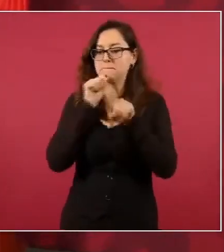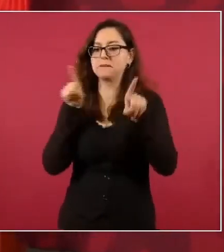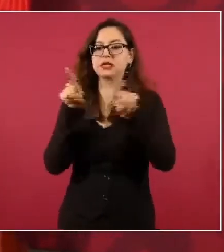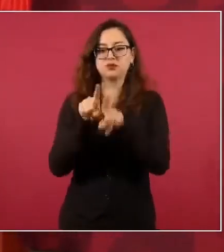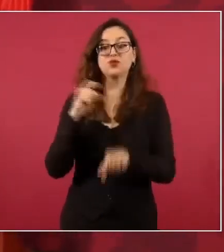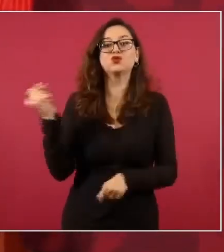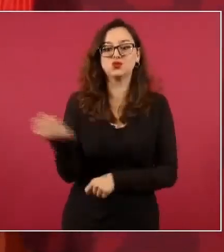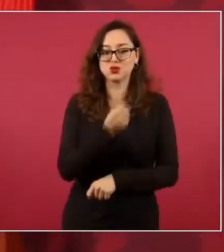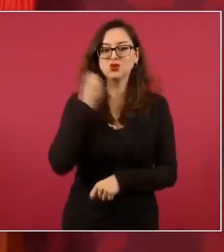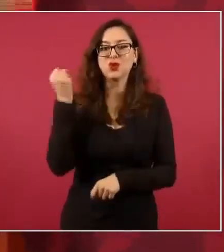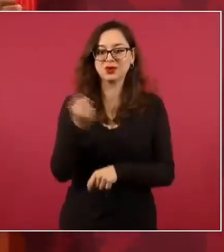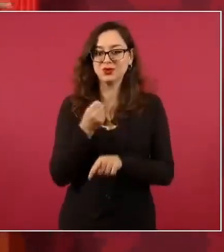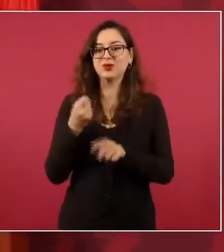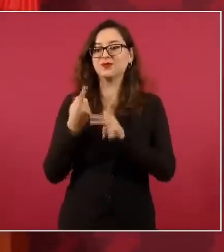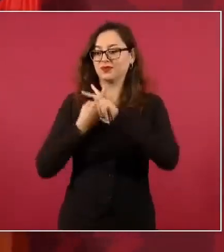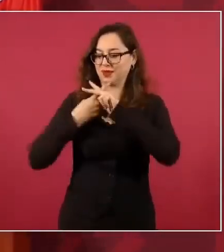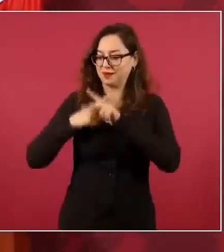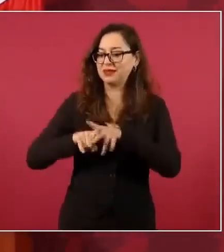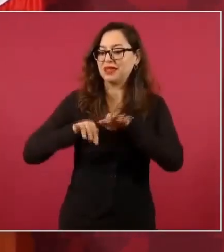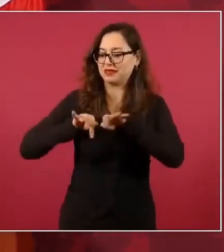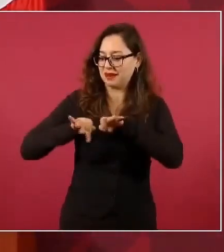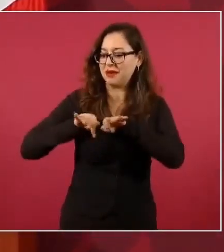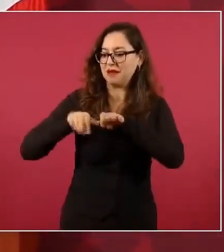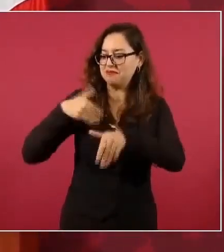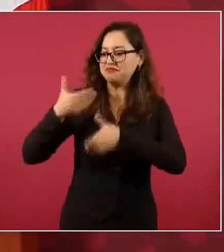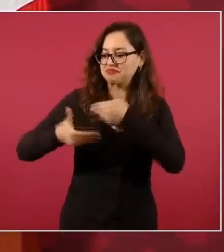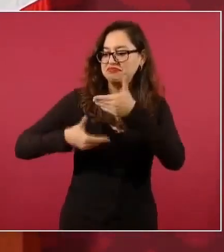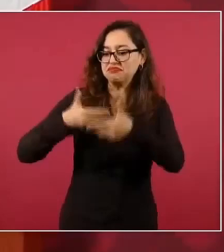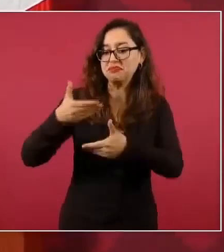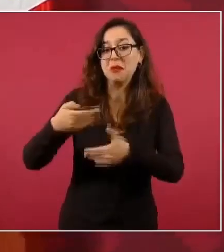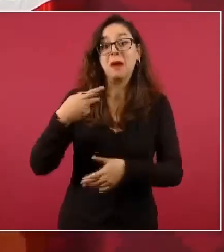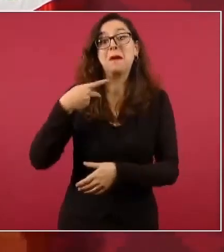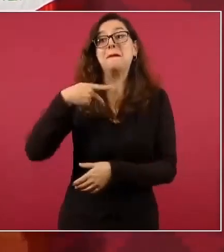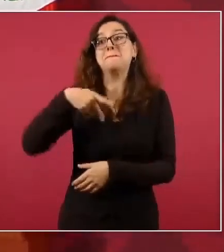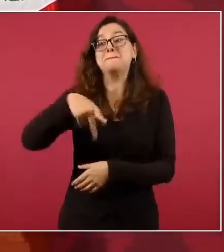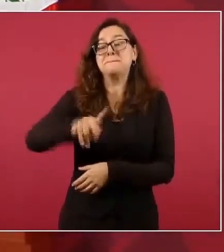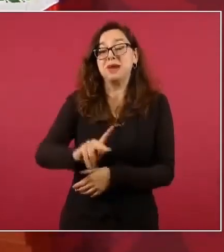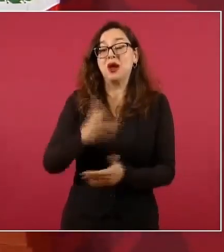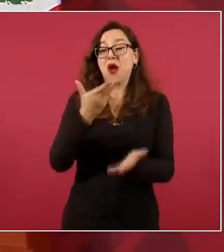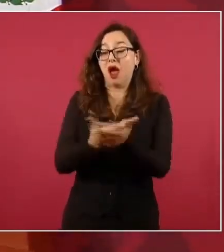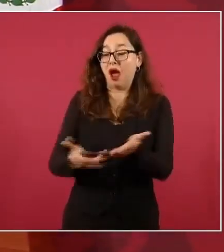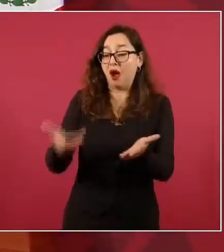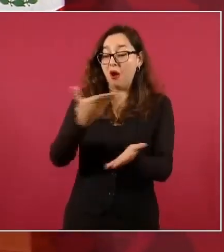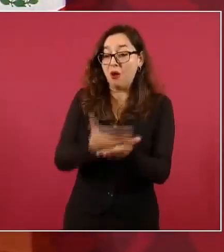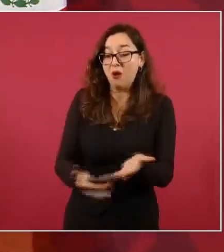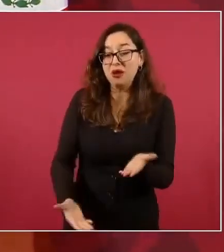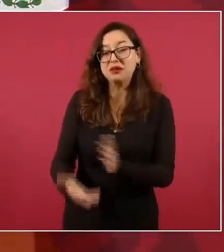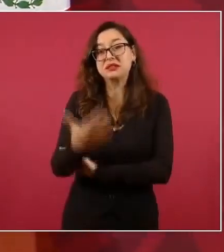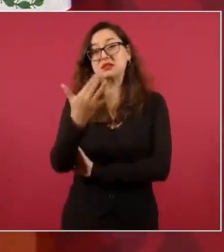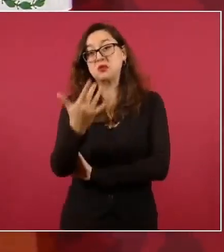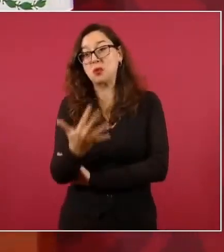solo la mitad más uno. Se requiere más,